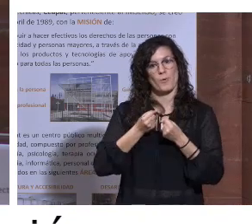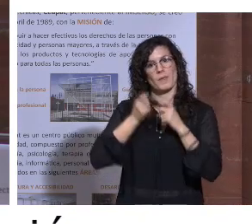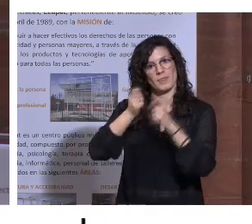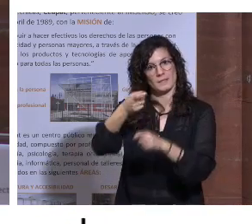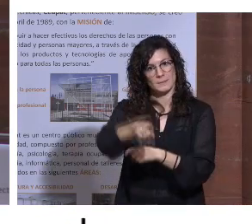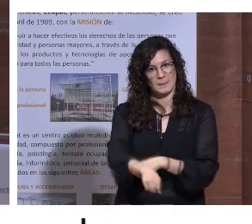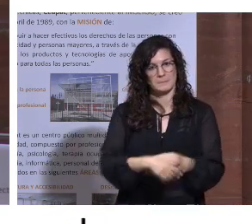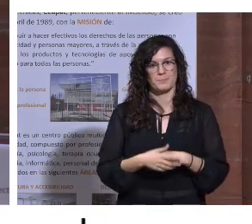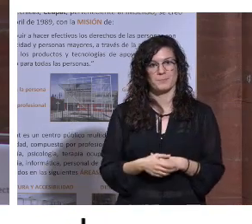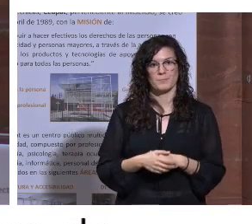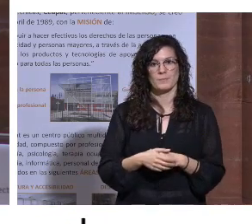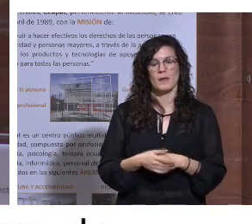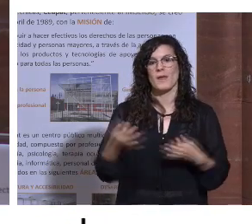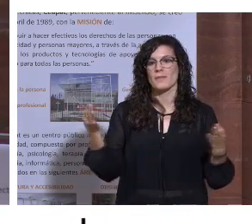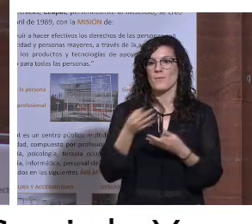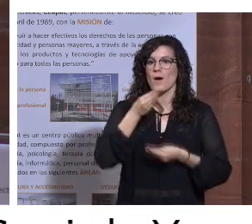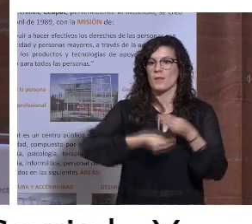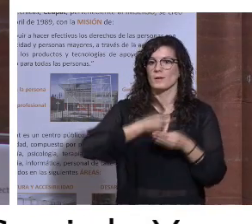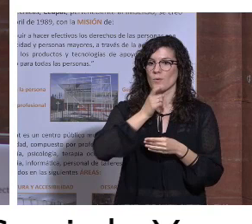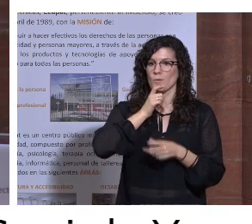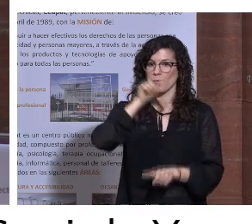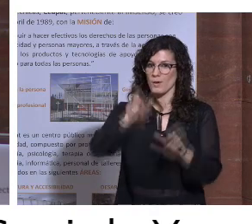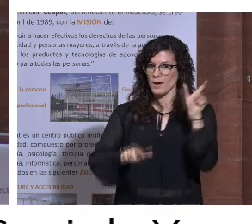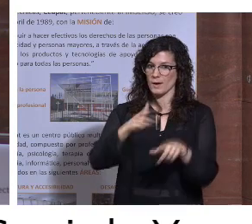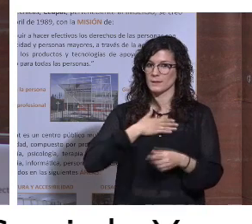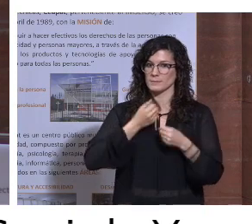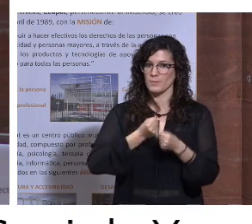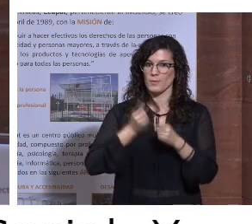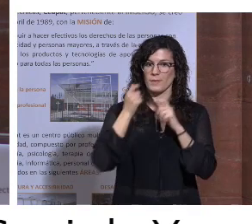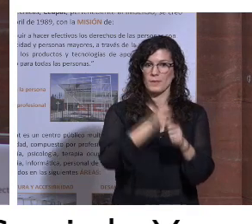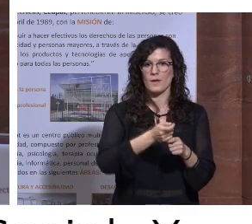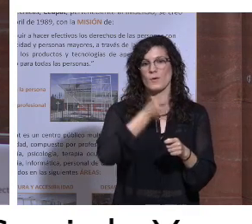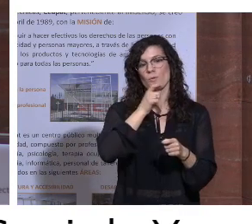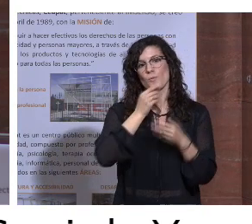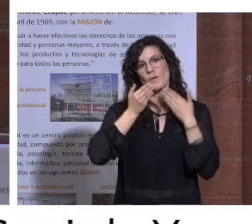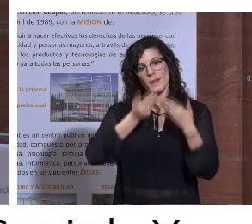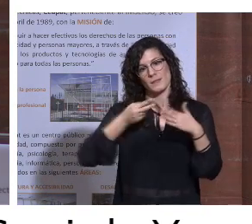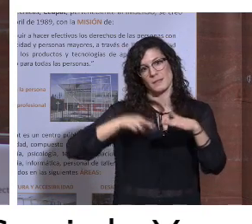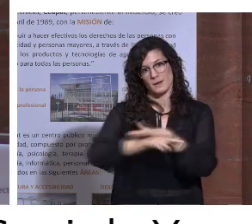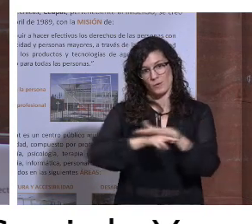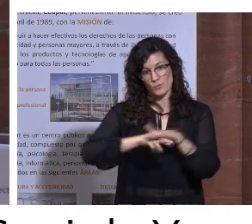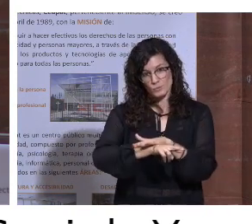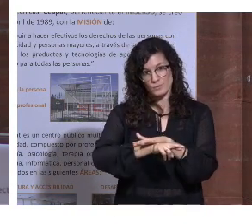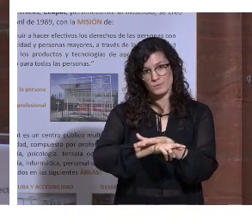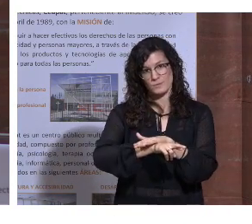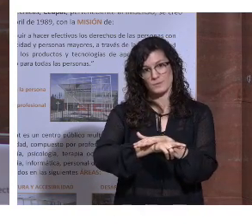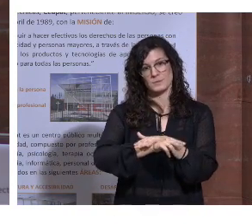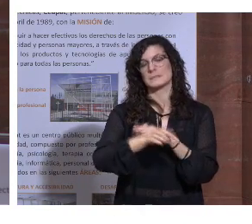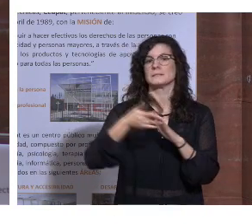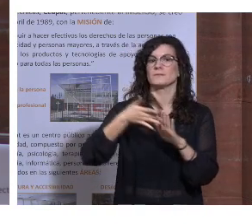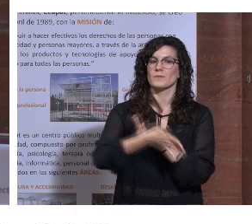Y hacerlo empoderando a su gente con recursos es posibilitar